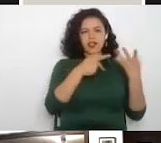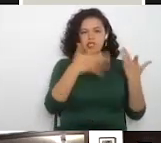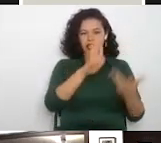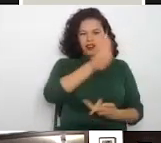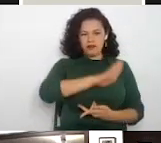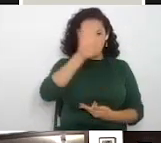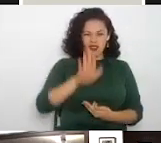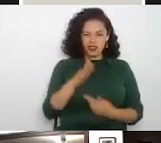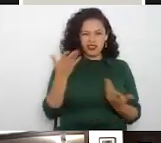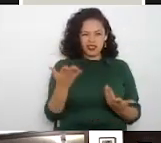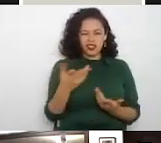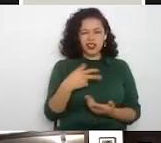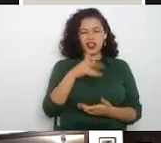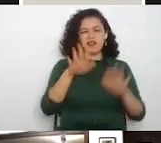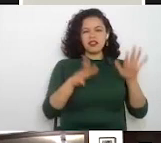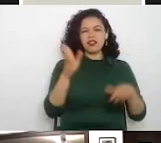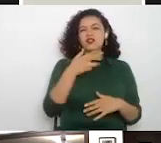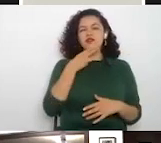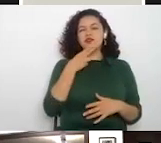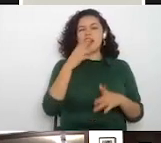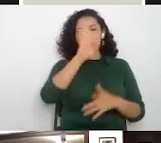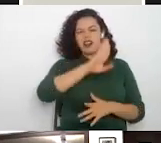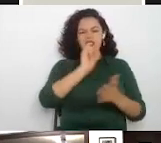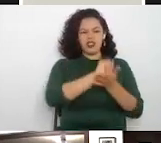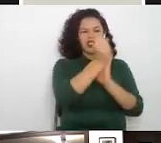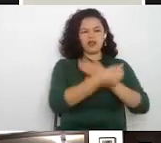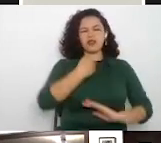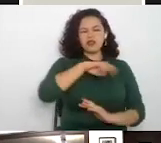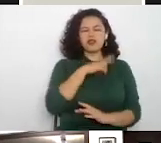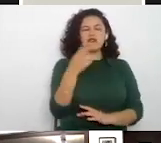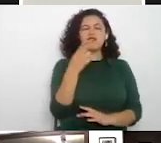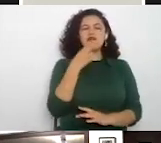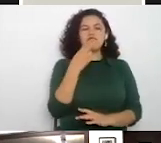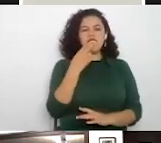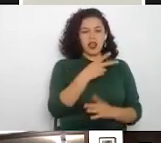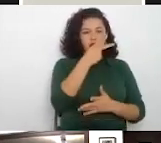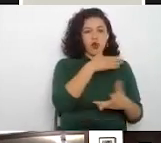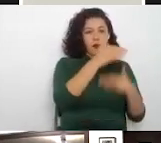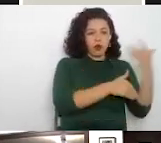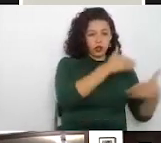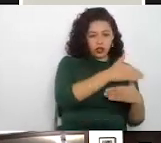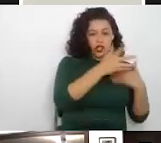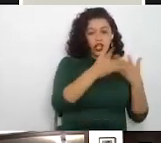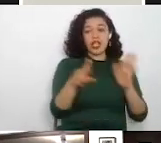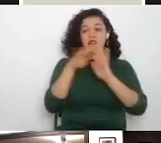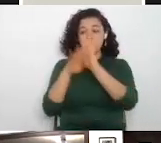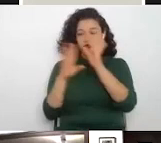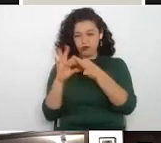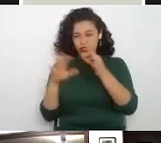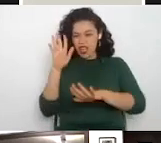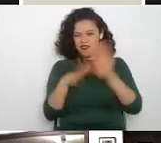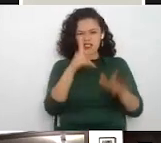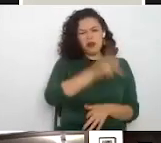y que normalmente los usamos como si fueran sinónimos, particularmente lo que es un proceso y un procedimiento, ¿sí?